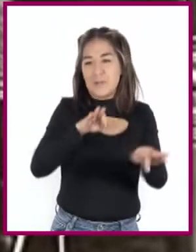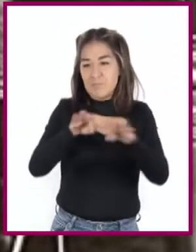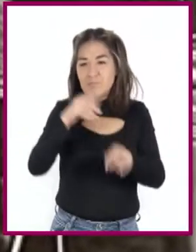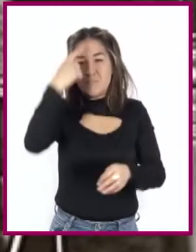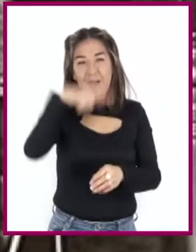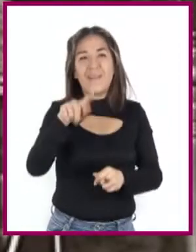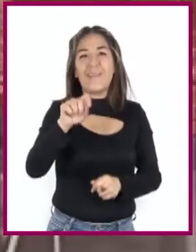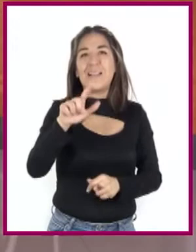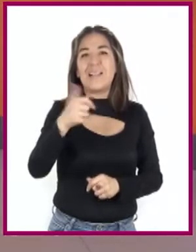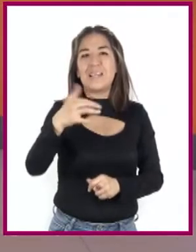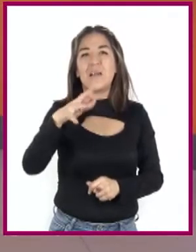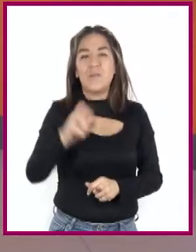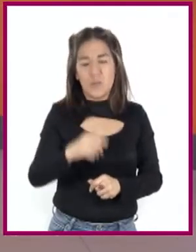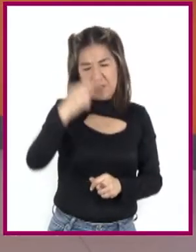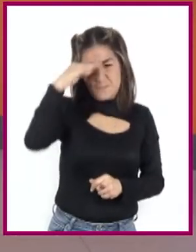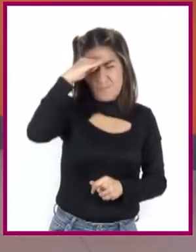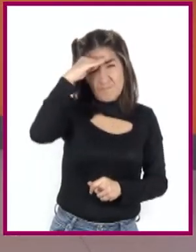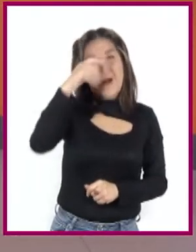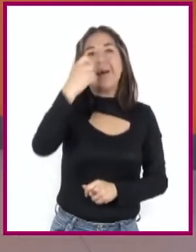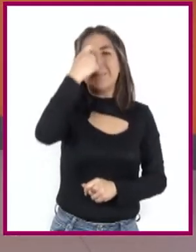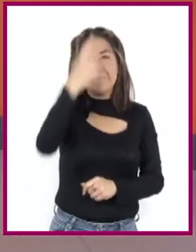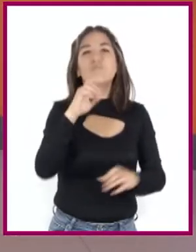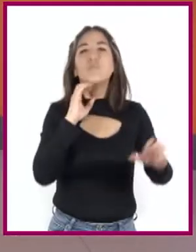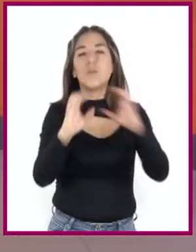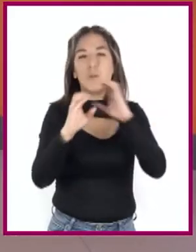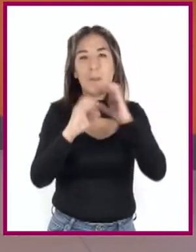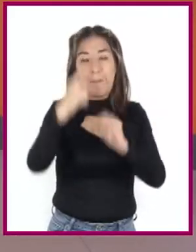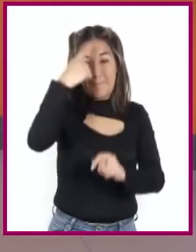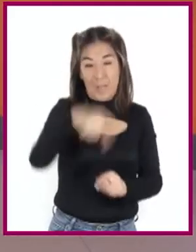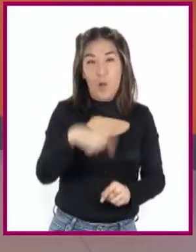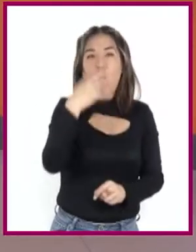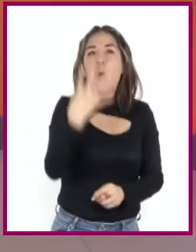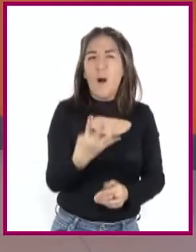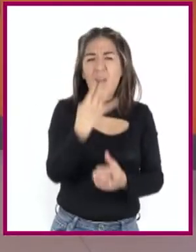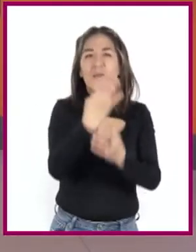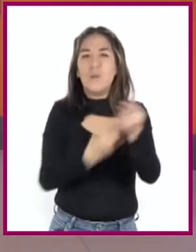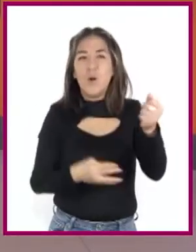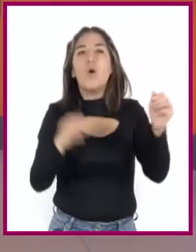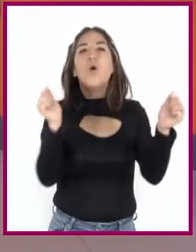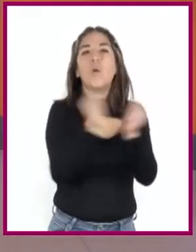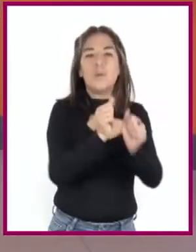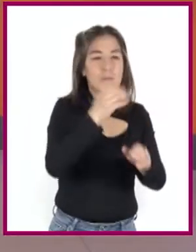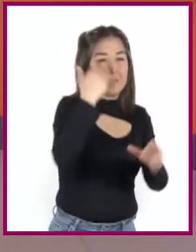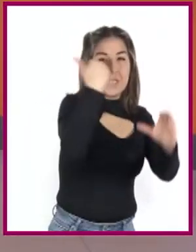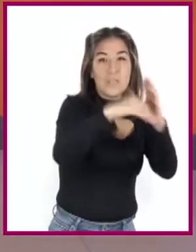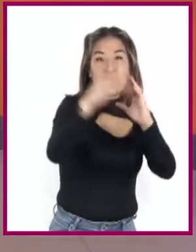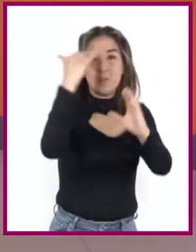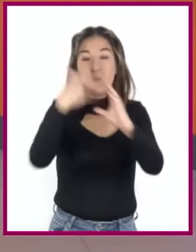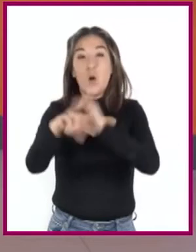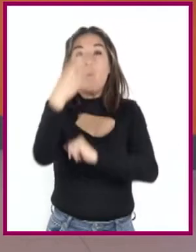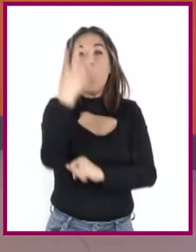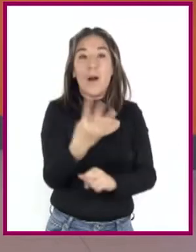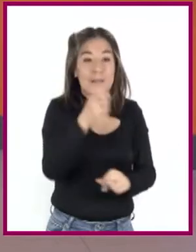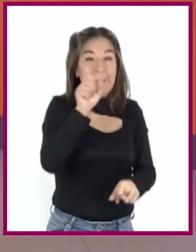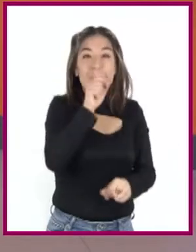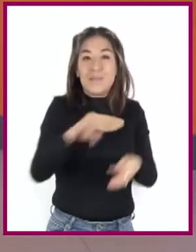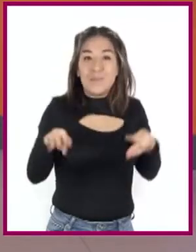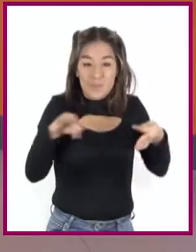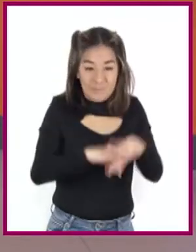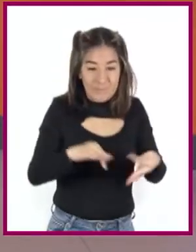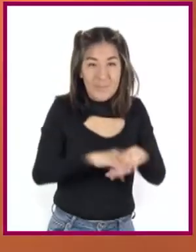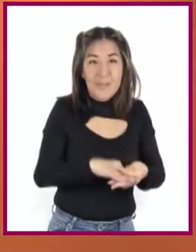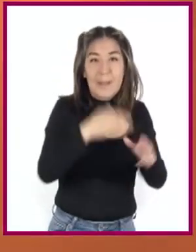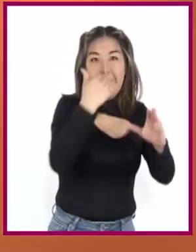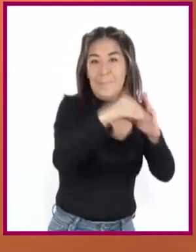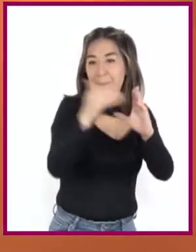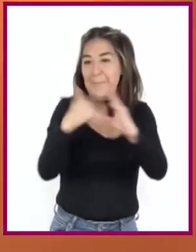1874 un sistema de comunicaciones cuádruplex con el que podía enviar 4 telegramas simultáneos por el mismo